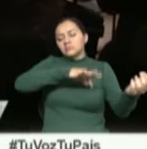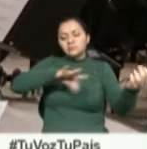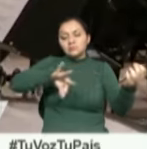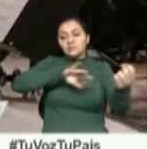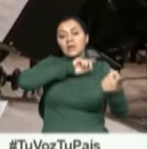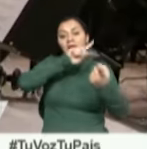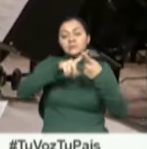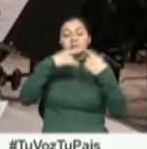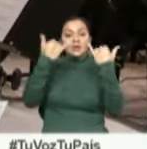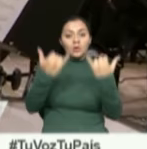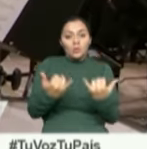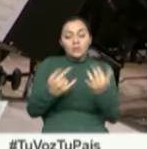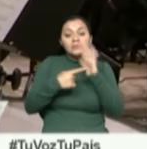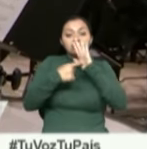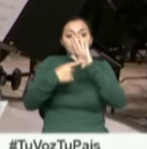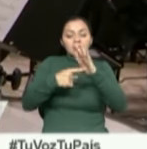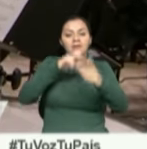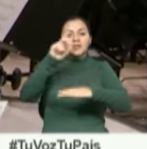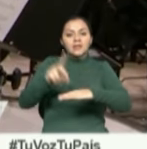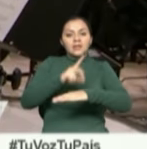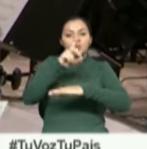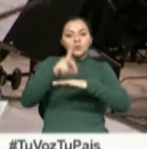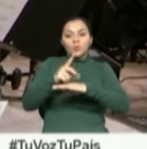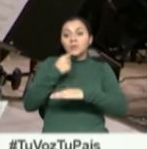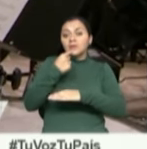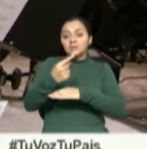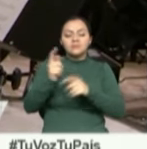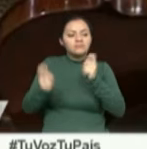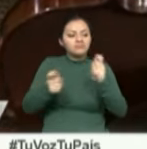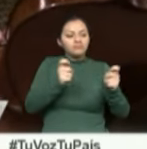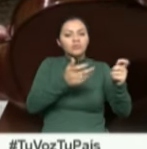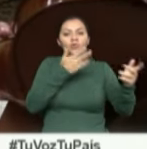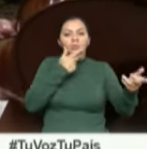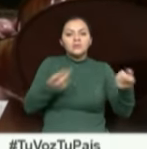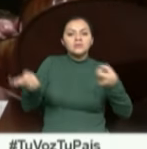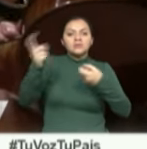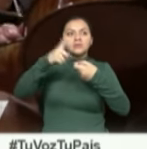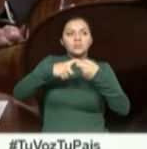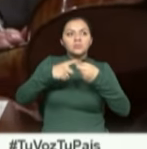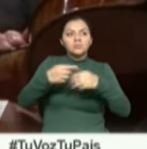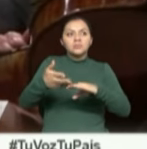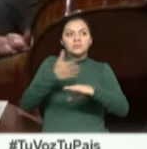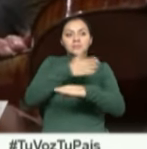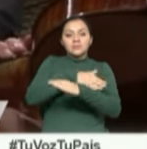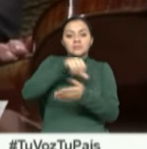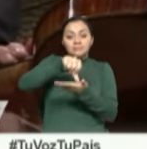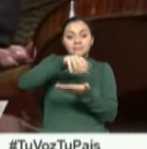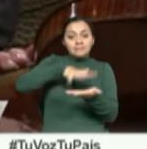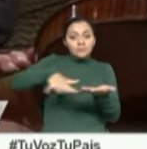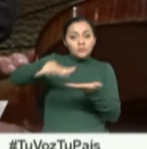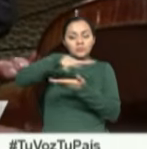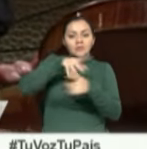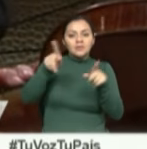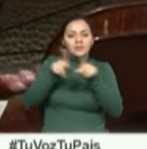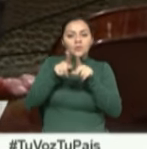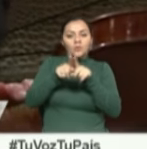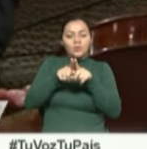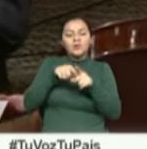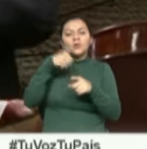Su directiva promete una programación ecléctica, inscribiéndose en la tradición de la ciudad natal de Brahms y crisol de la gloria de los Beatles.